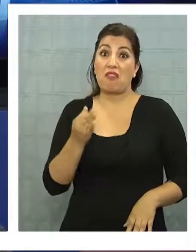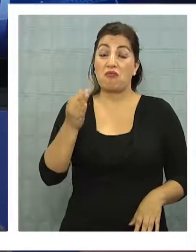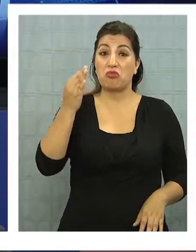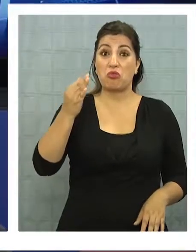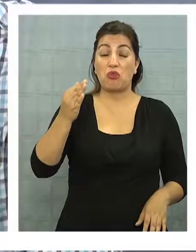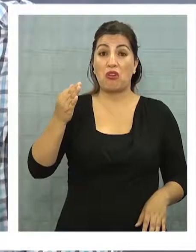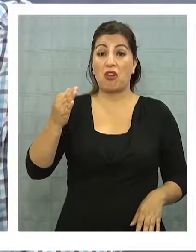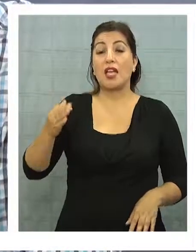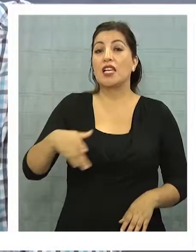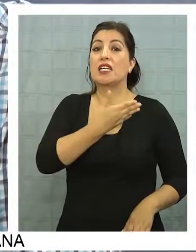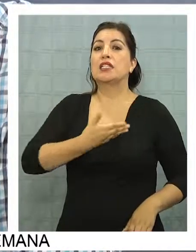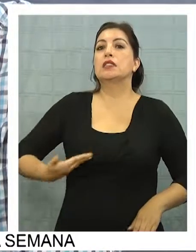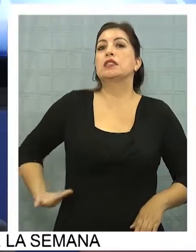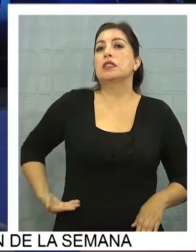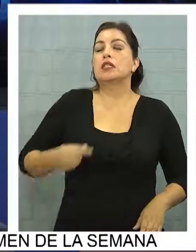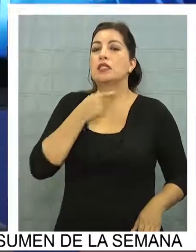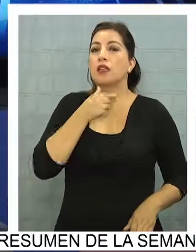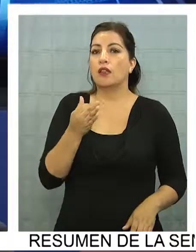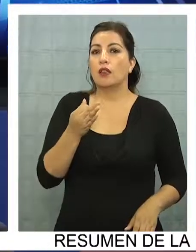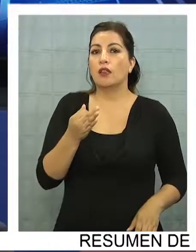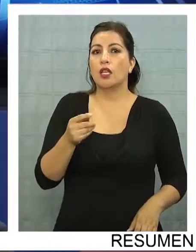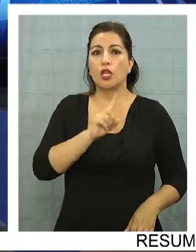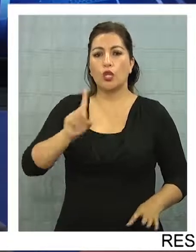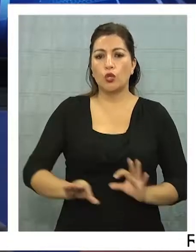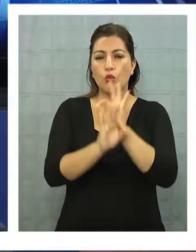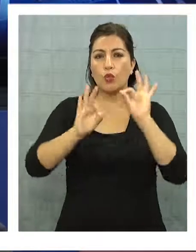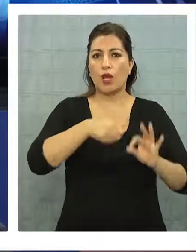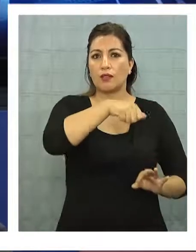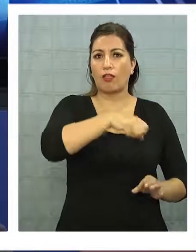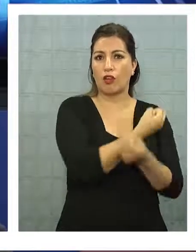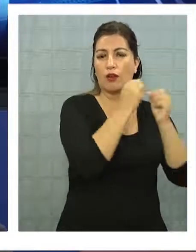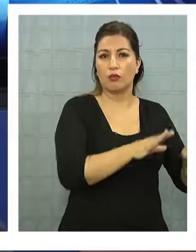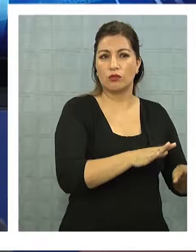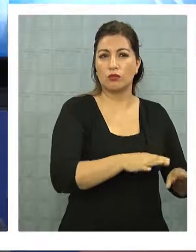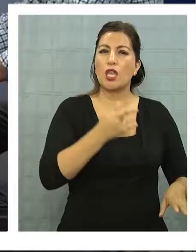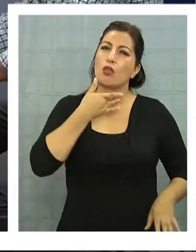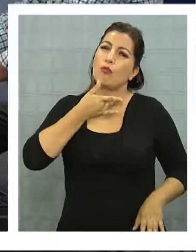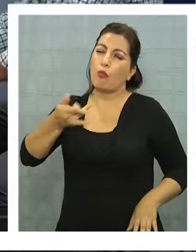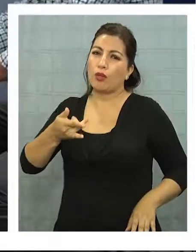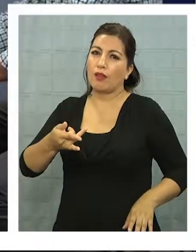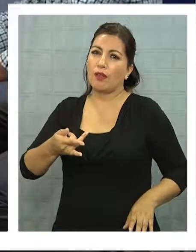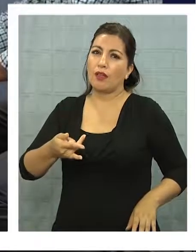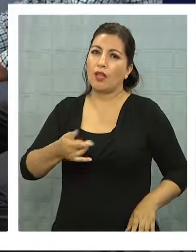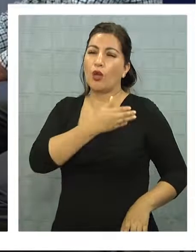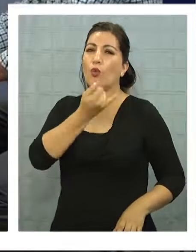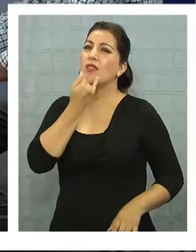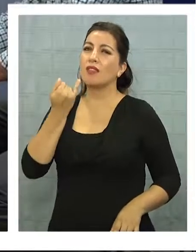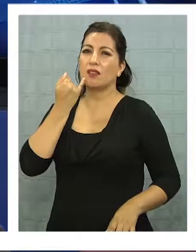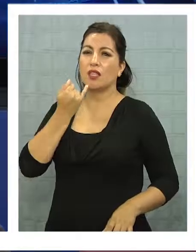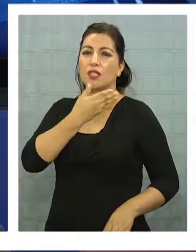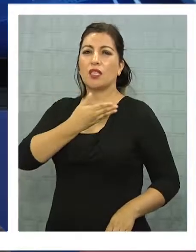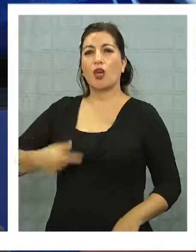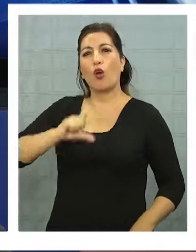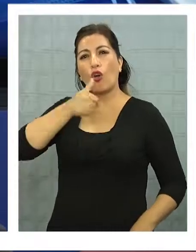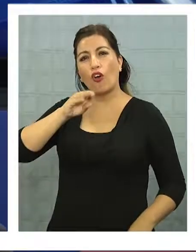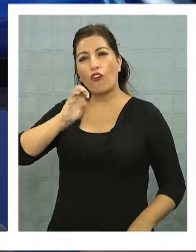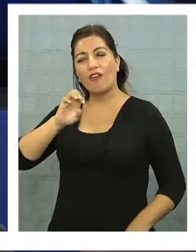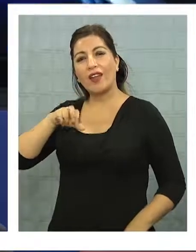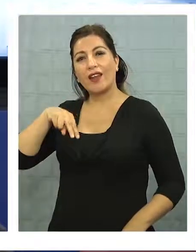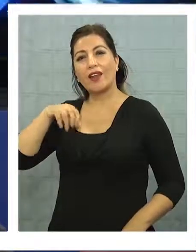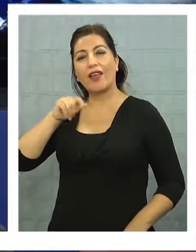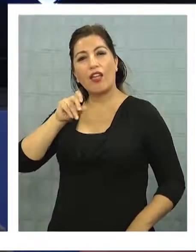Hay que legislar para el tiempo completo. Si se considera que los parlamentarios pueden renunciar a sus cargos,